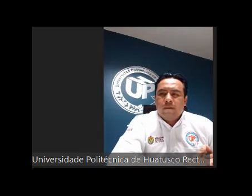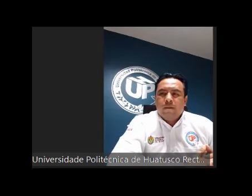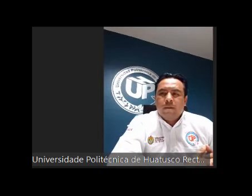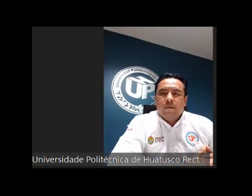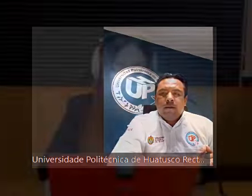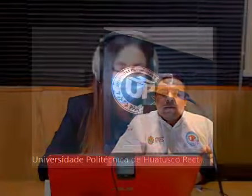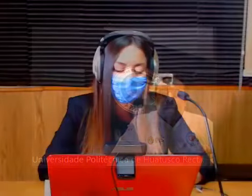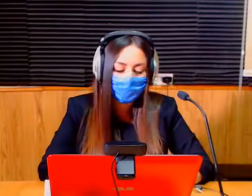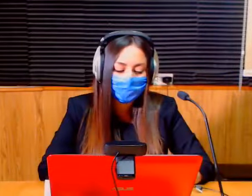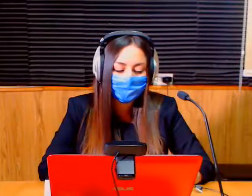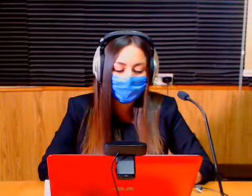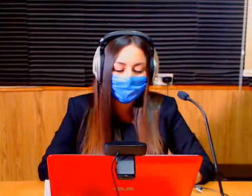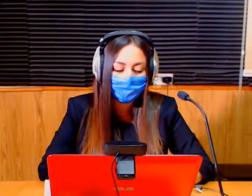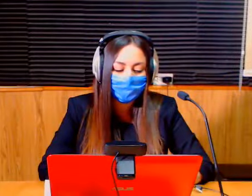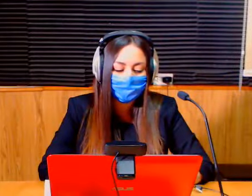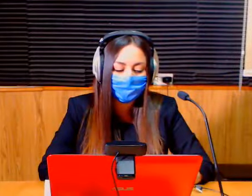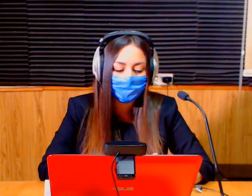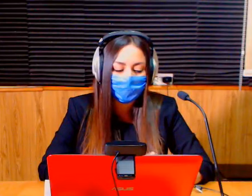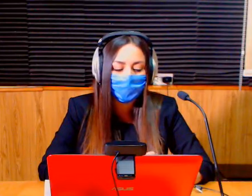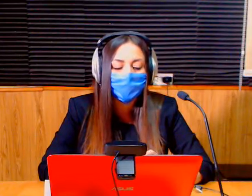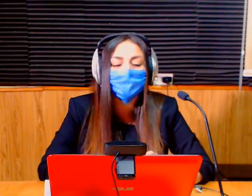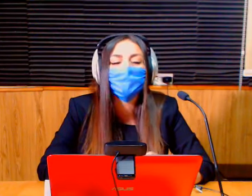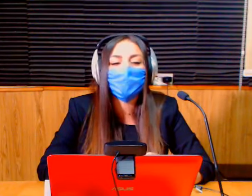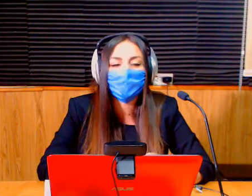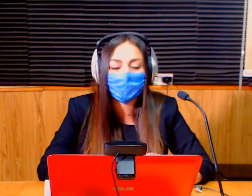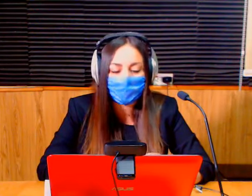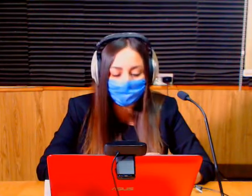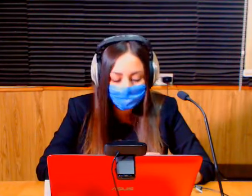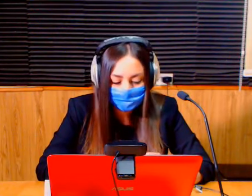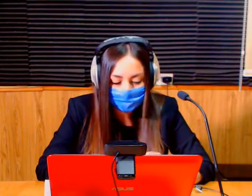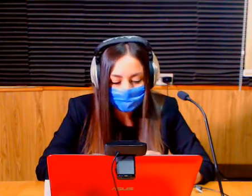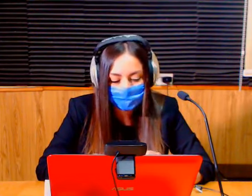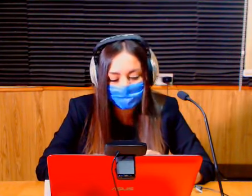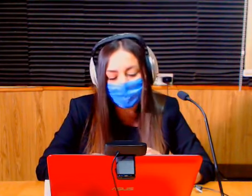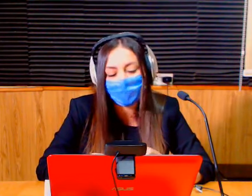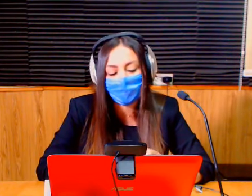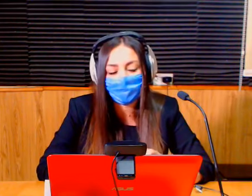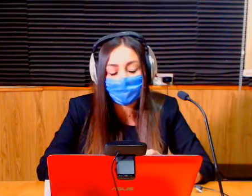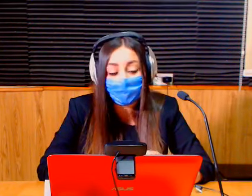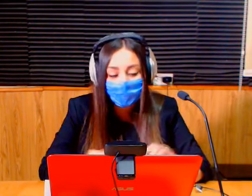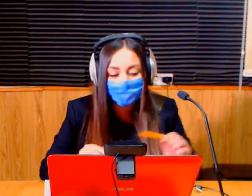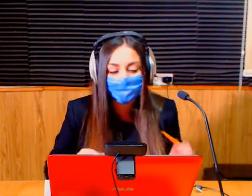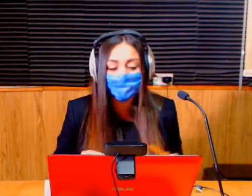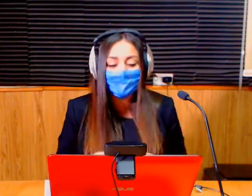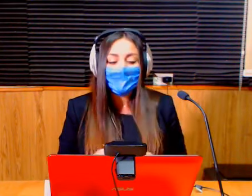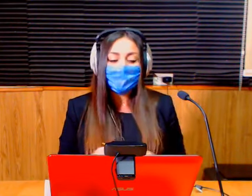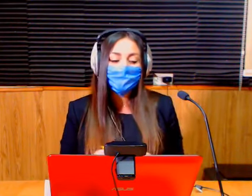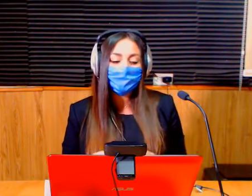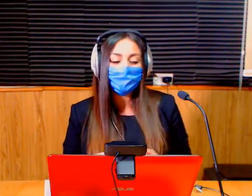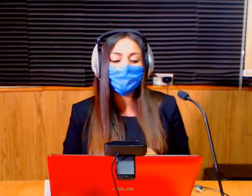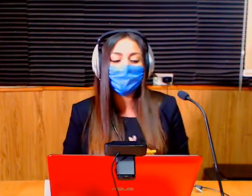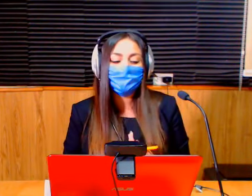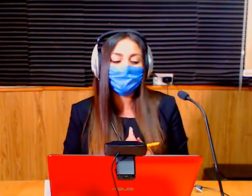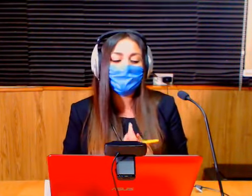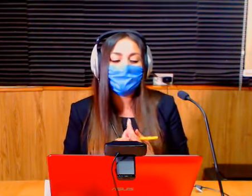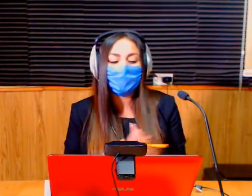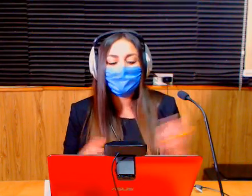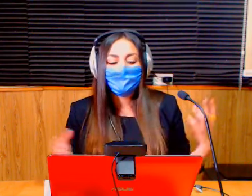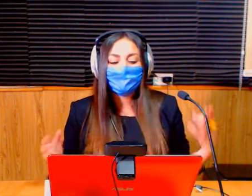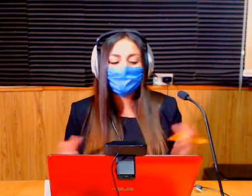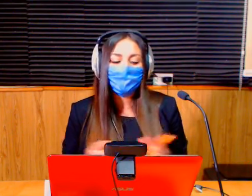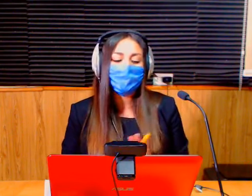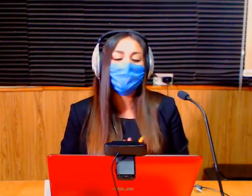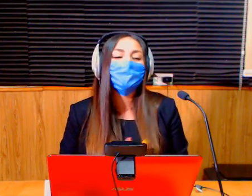Muchísimas gracias. Ahí estuvo la participación del Instituto Tecnológico Superior de Huatusco, el maestro Eric. Gracias. Y bueno, también queremos